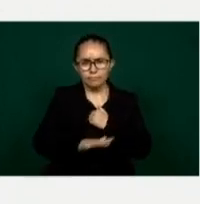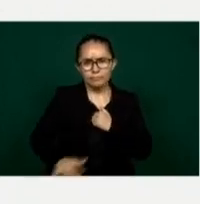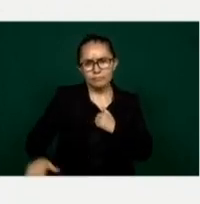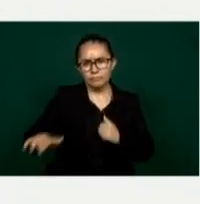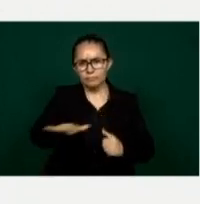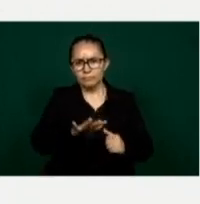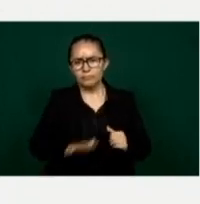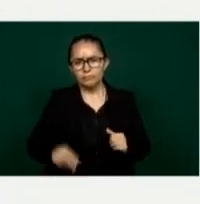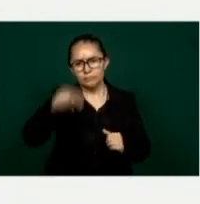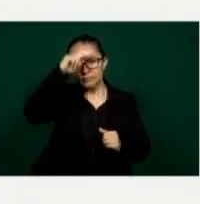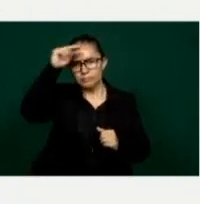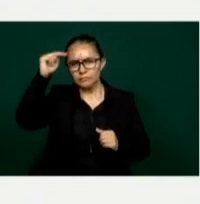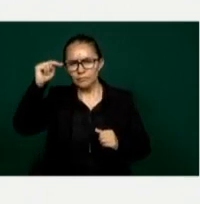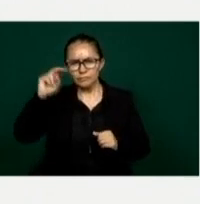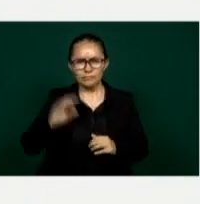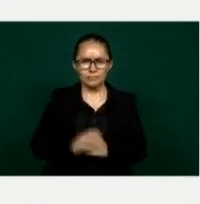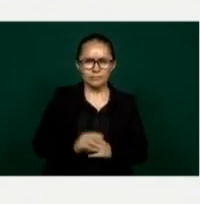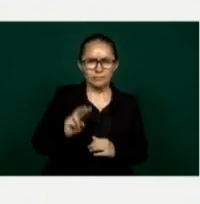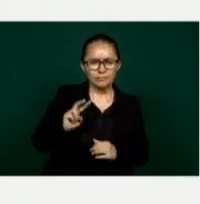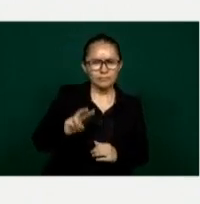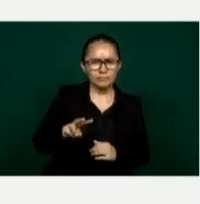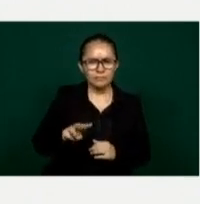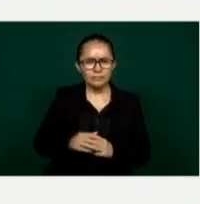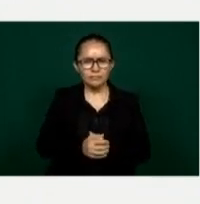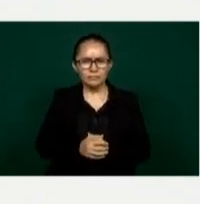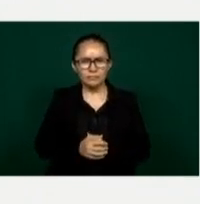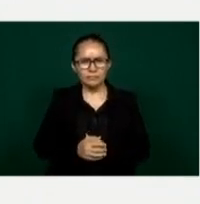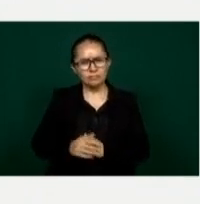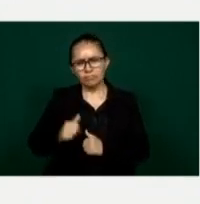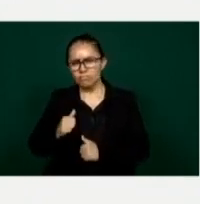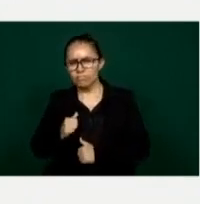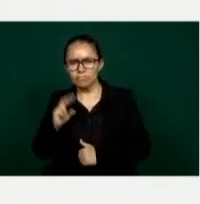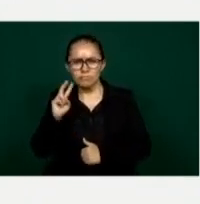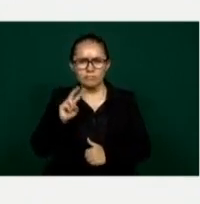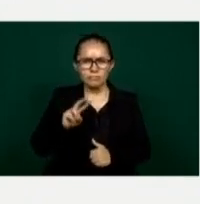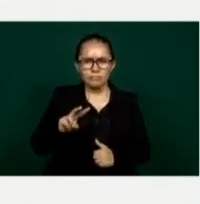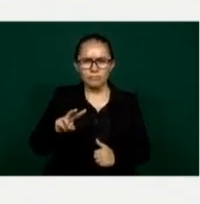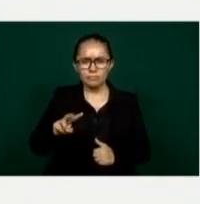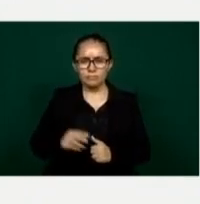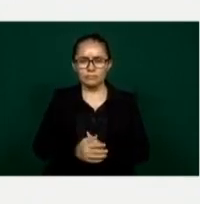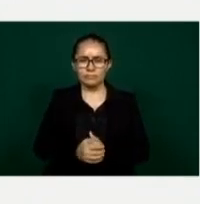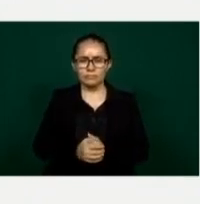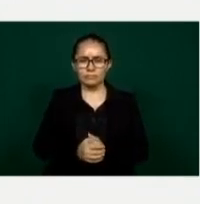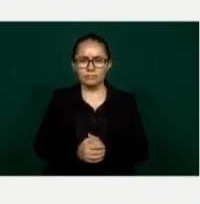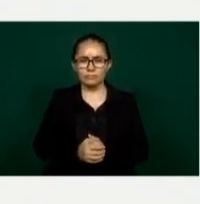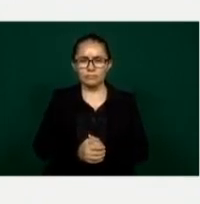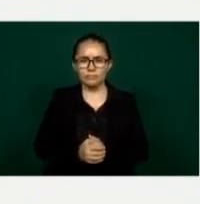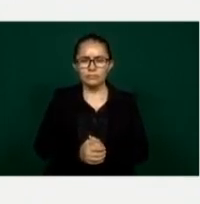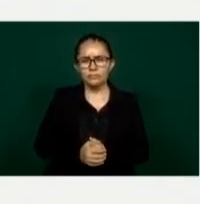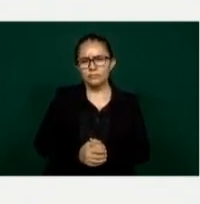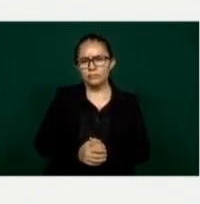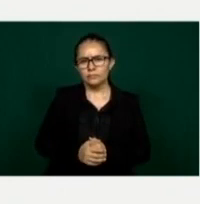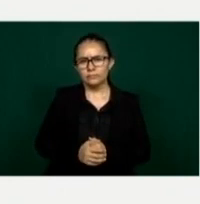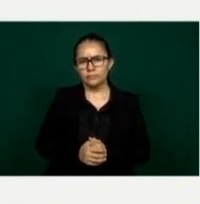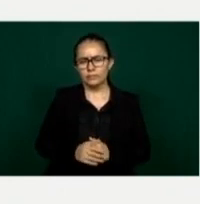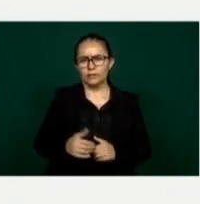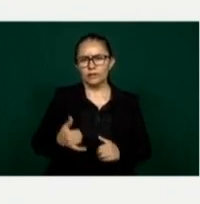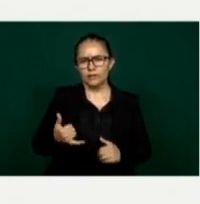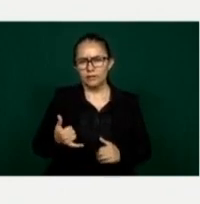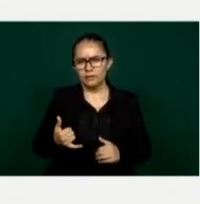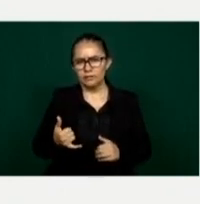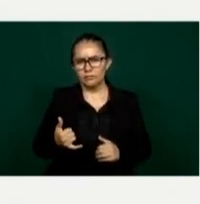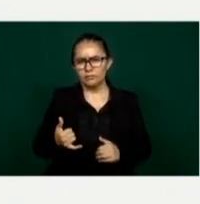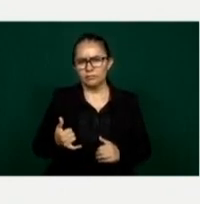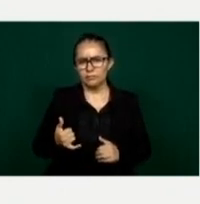un total de 1.073 elementos y un gran total de 1.453